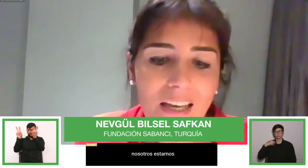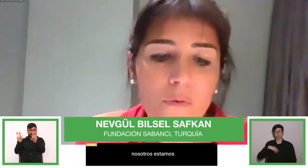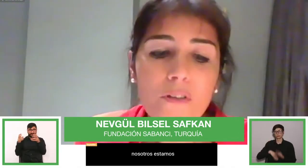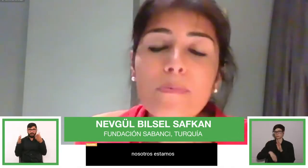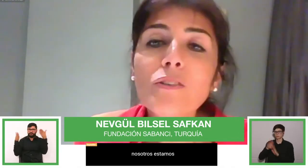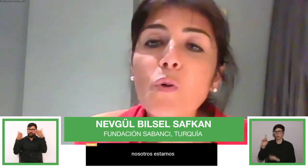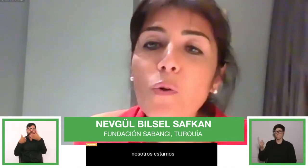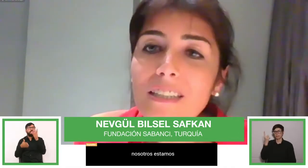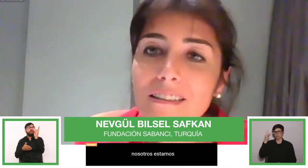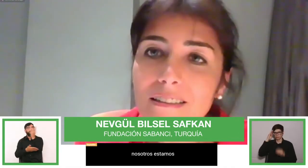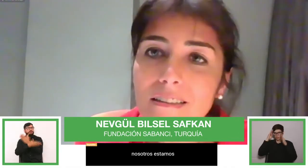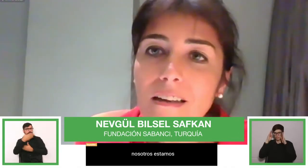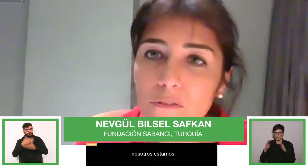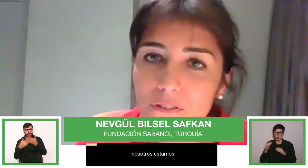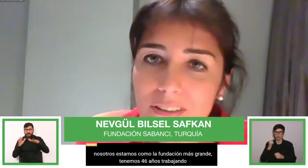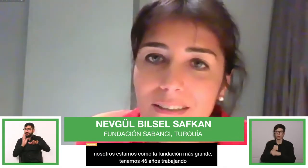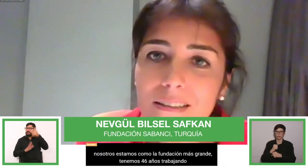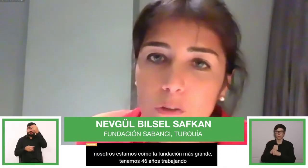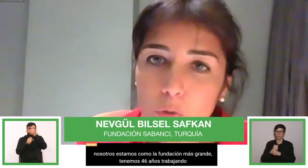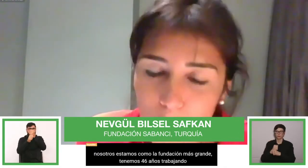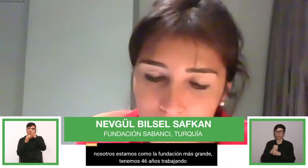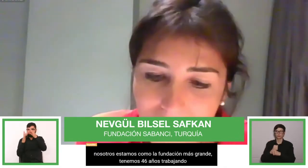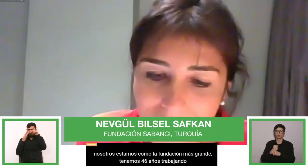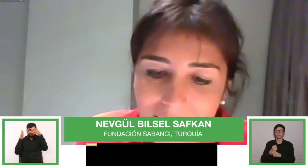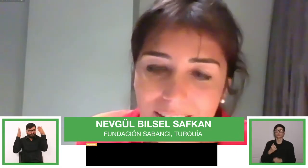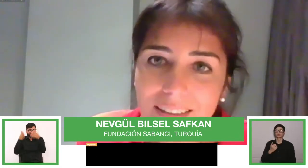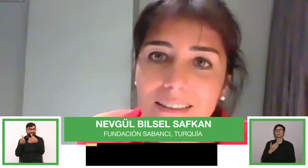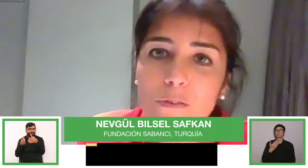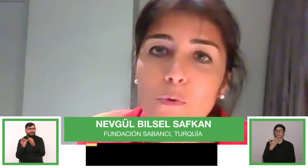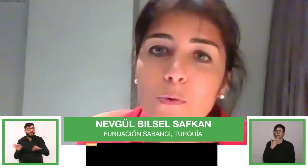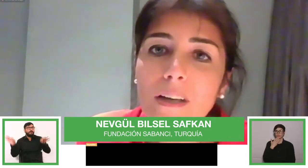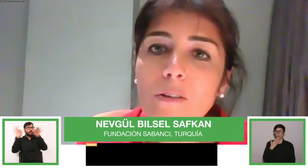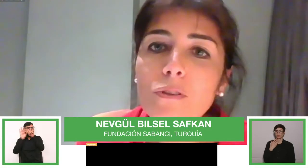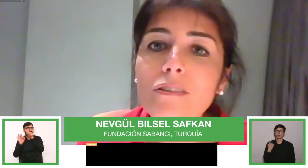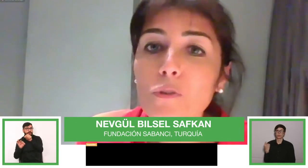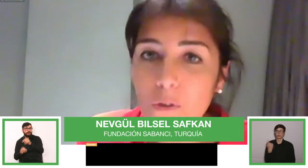áreas principales de trabajo. Hemos